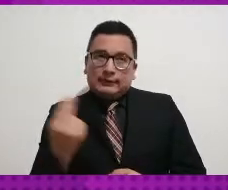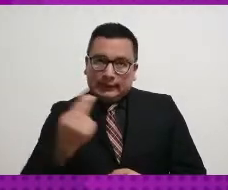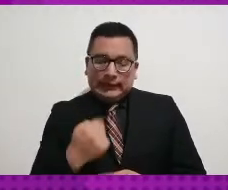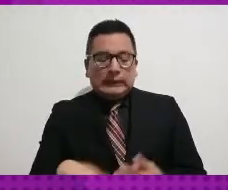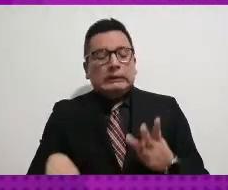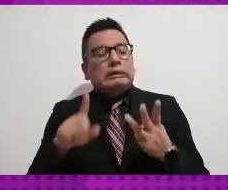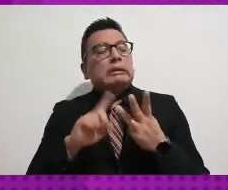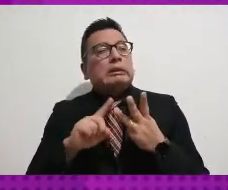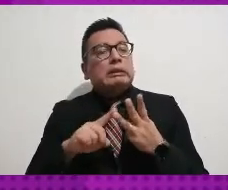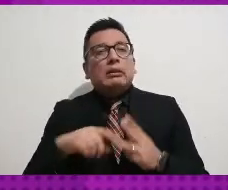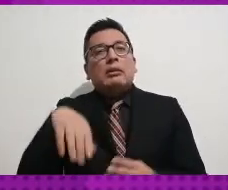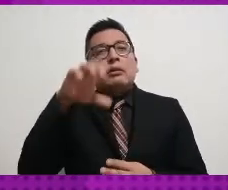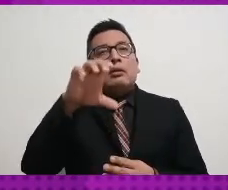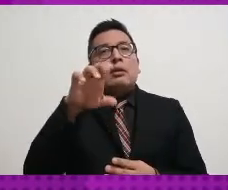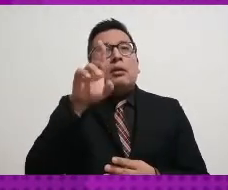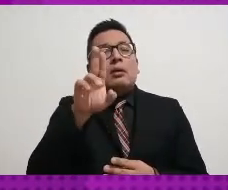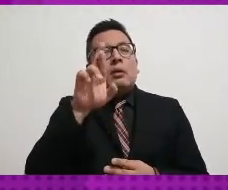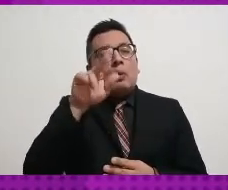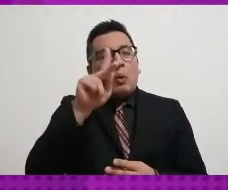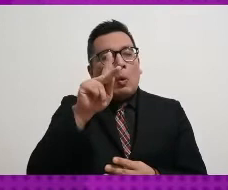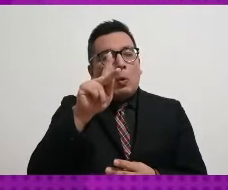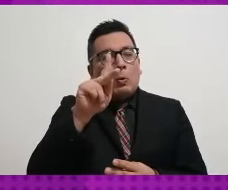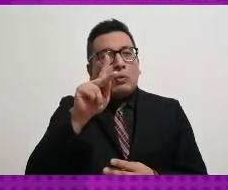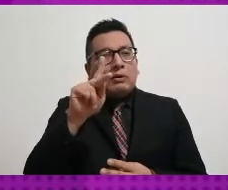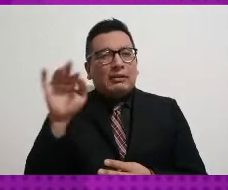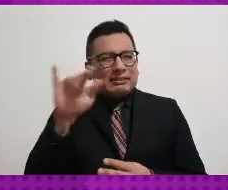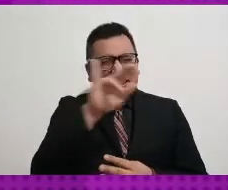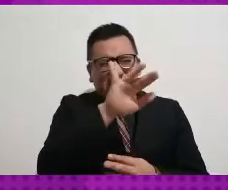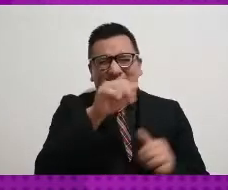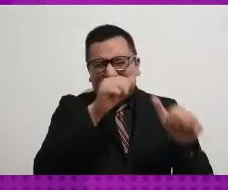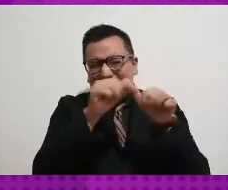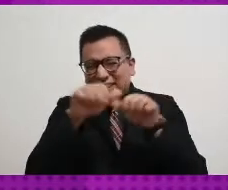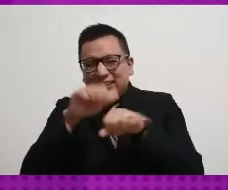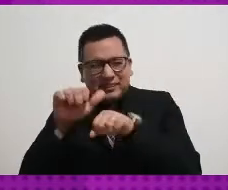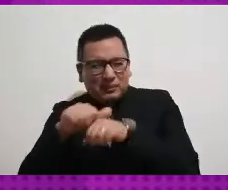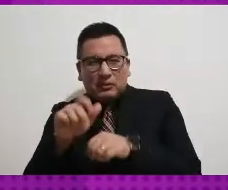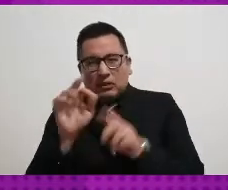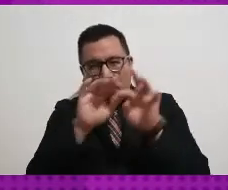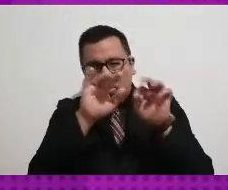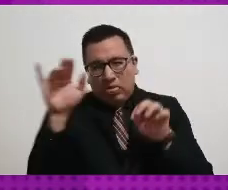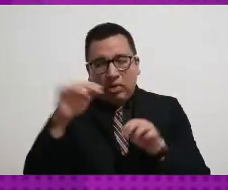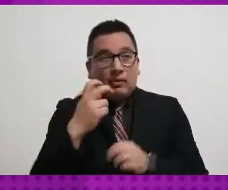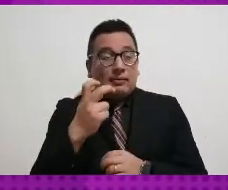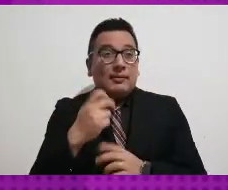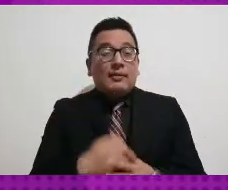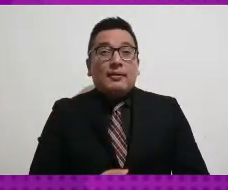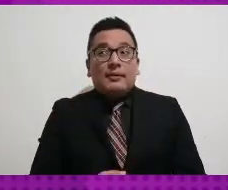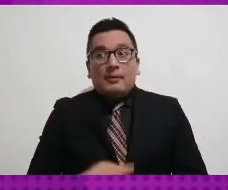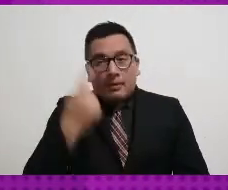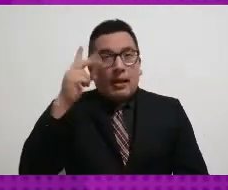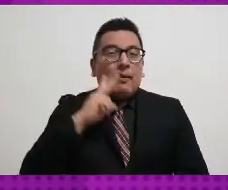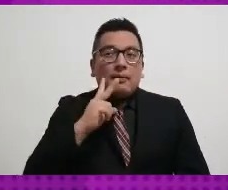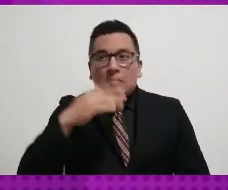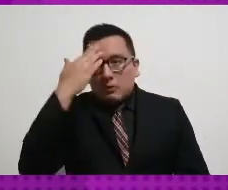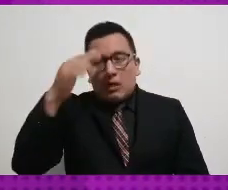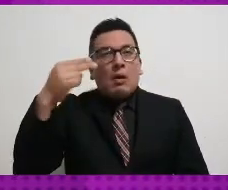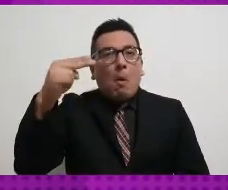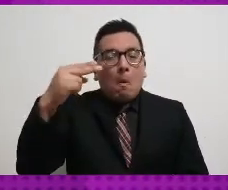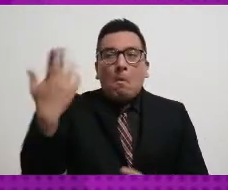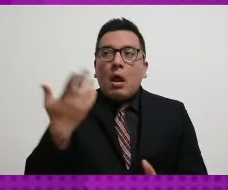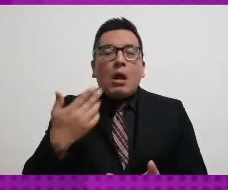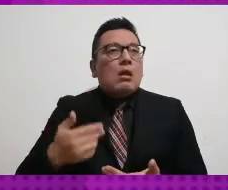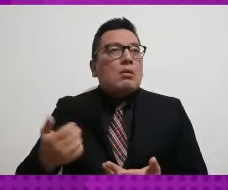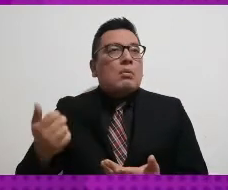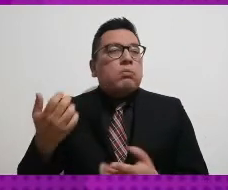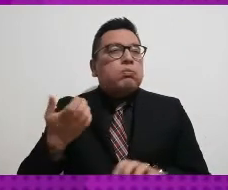el CURP, que está formado por una serie de letras y números, bueno, pues que revelan muchas veces el nombre, la entidad